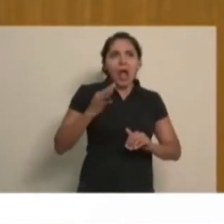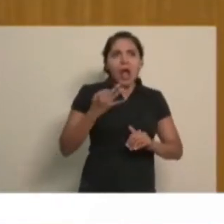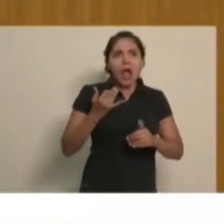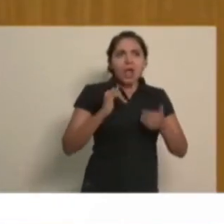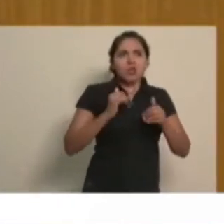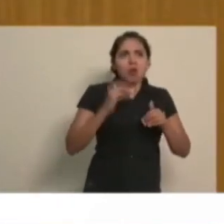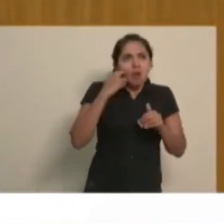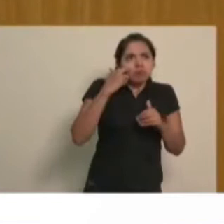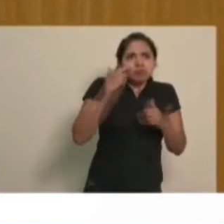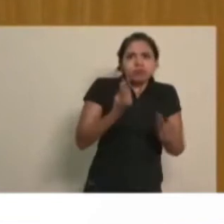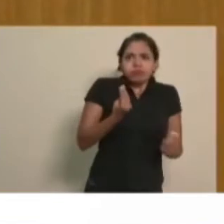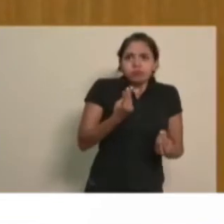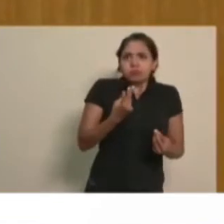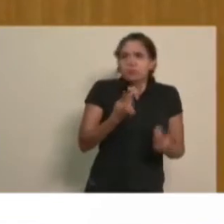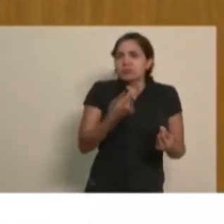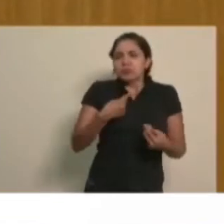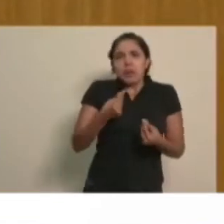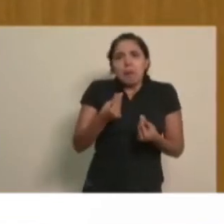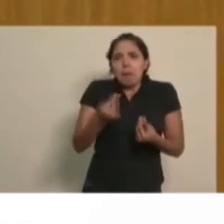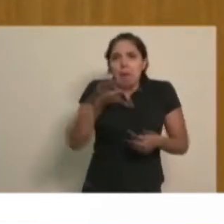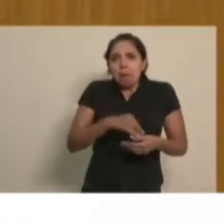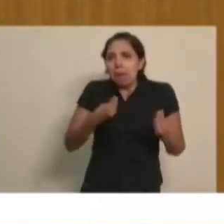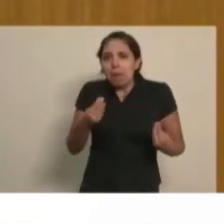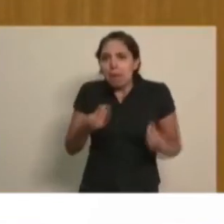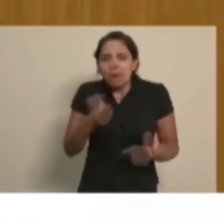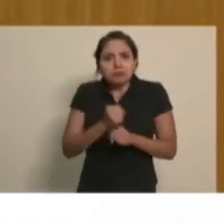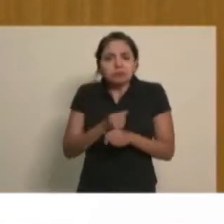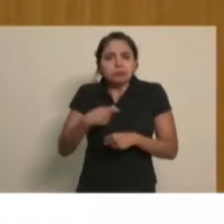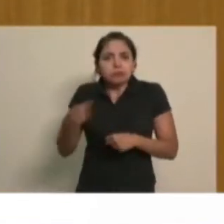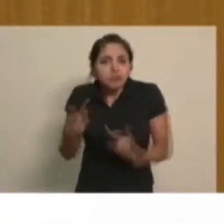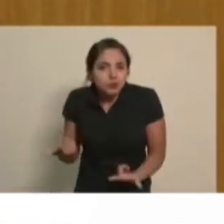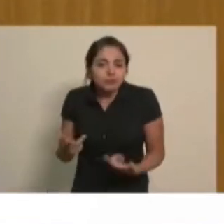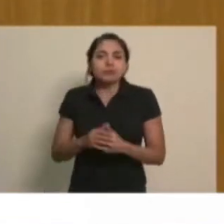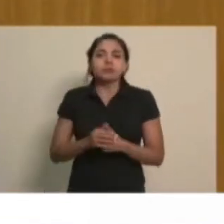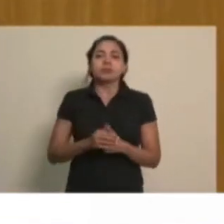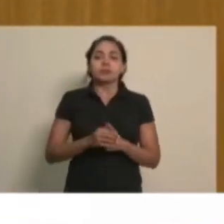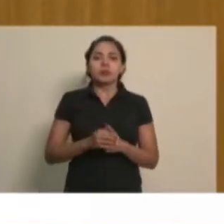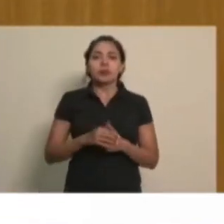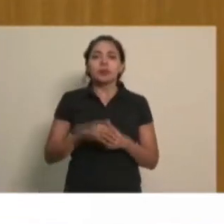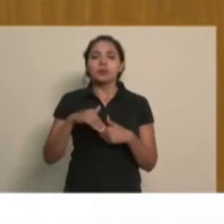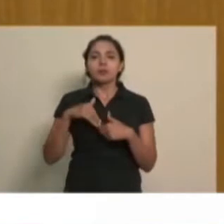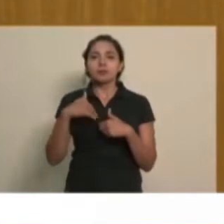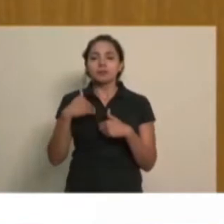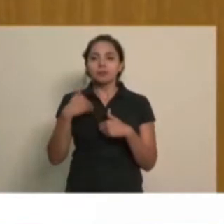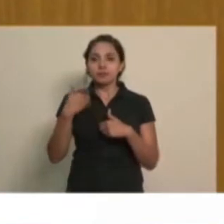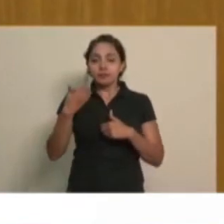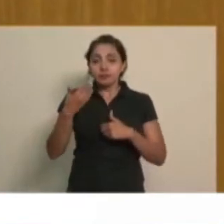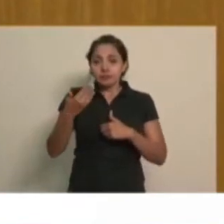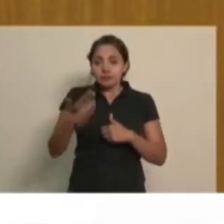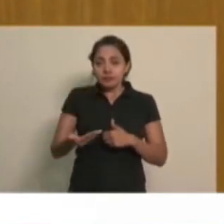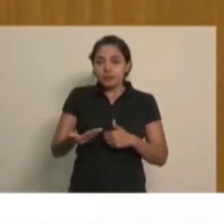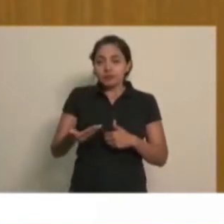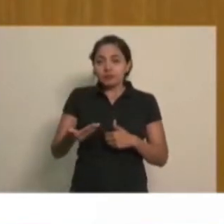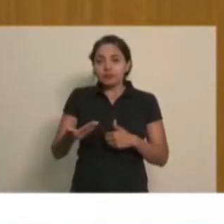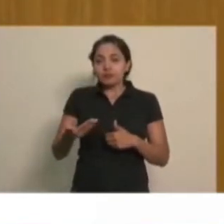jubilatorias. El incremento de las expectativas de vida y el nivel y aceleración de las altas netas de beneficiarios previsionales